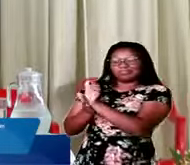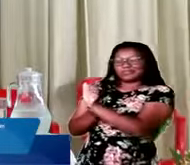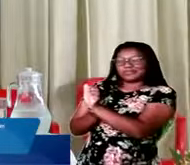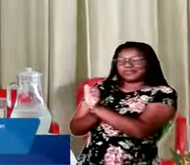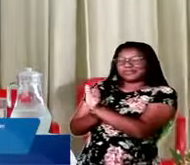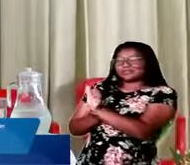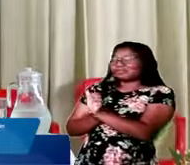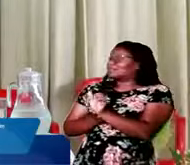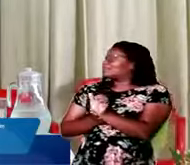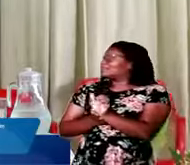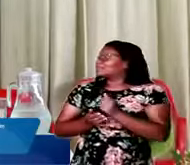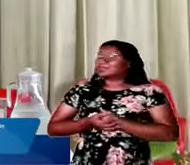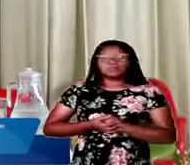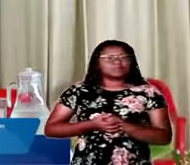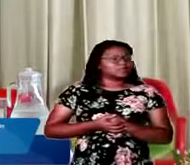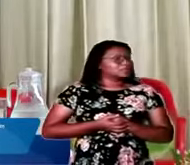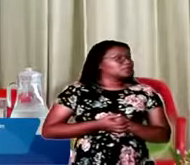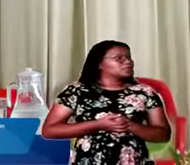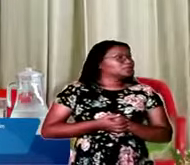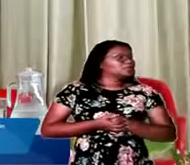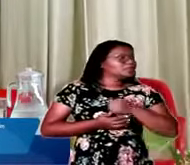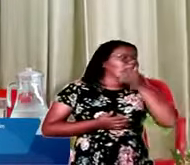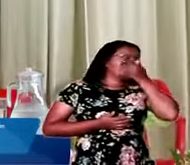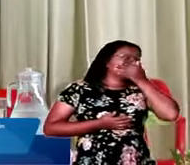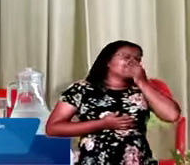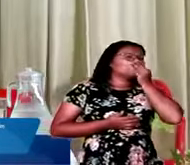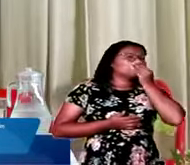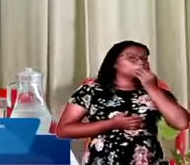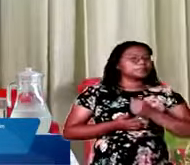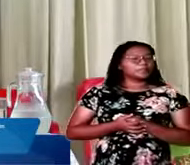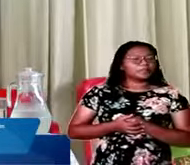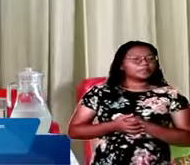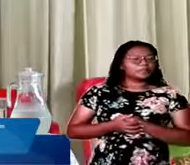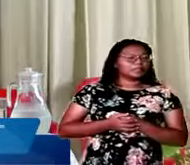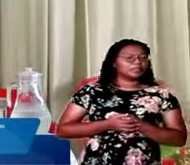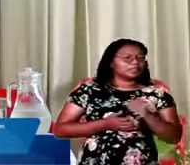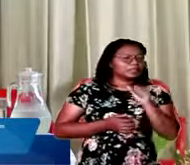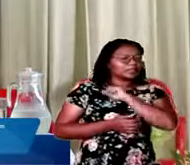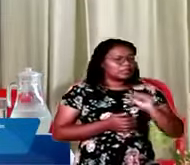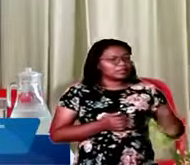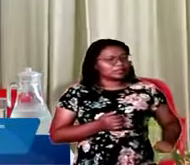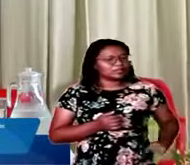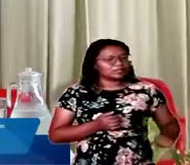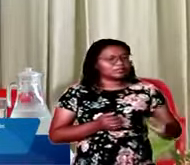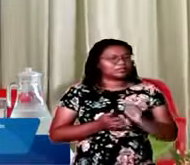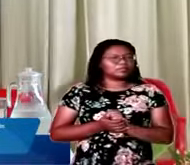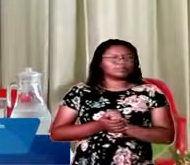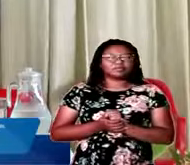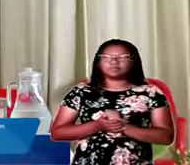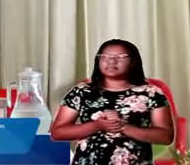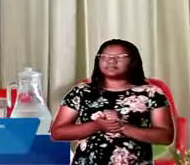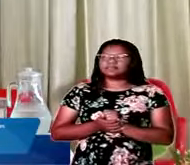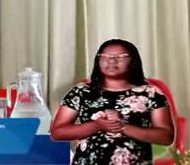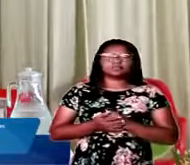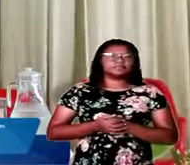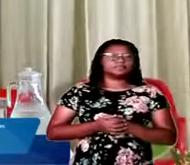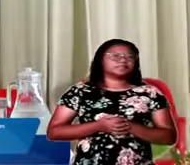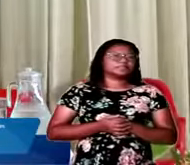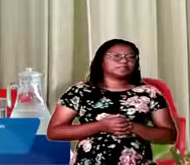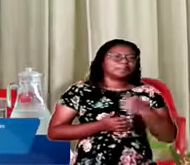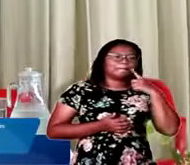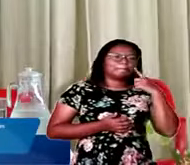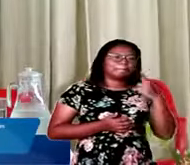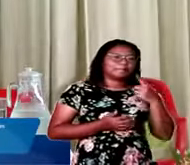Pero el Señor, o sea, mire cómo se puede interpretar las normas para bien o para